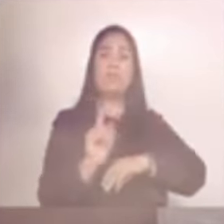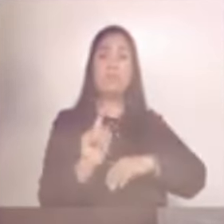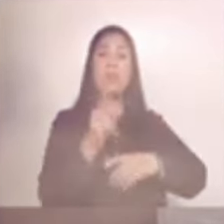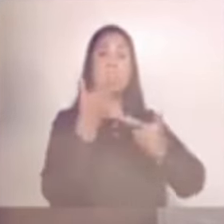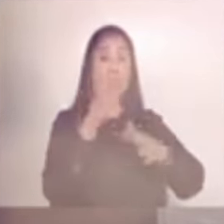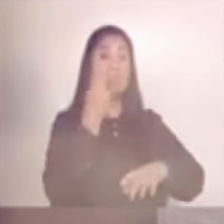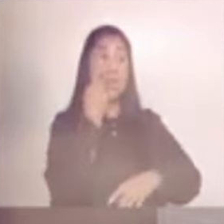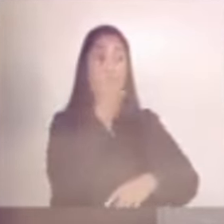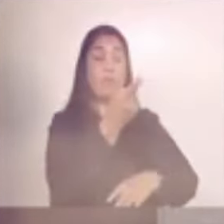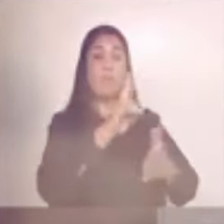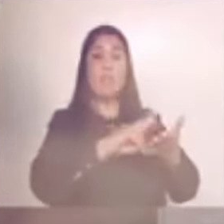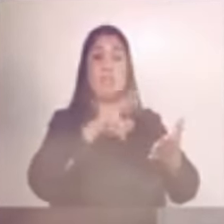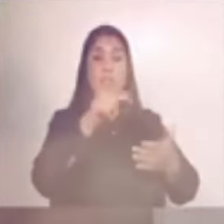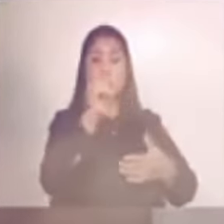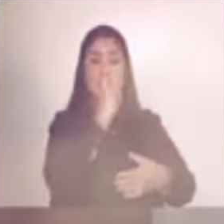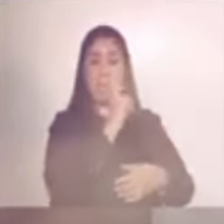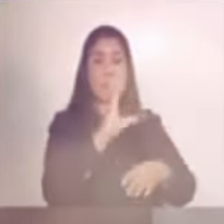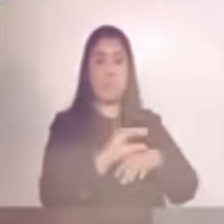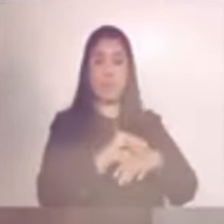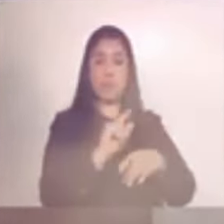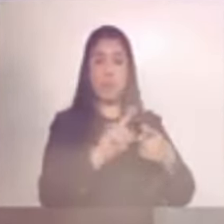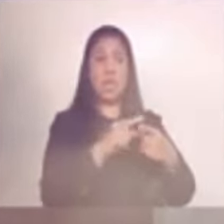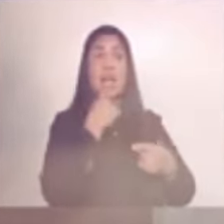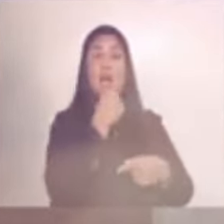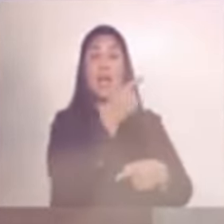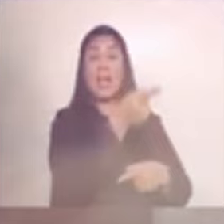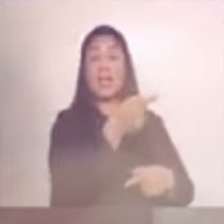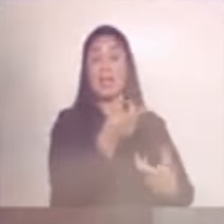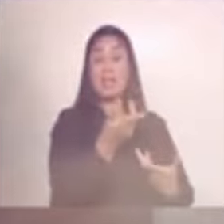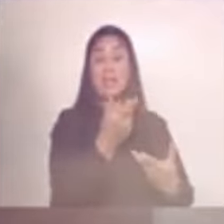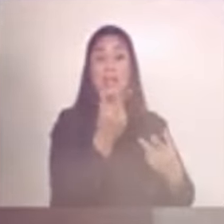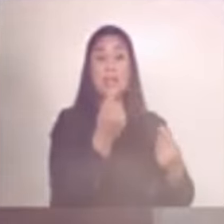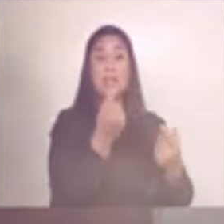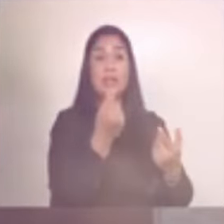rectificó, le hemos dado procedimiento a lo que es